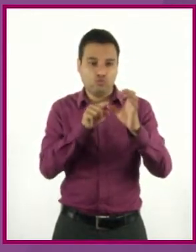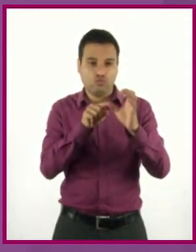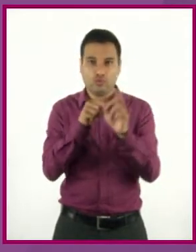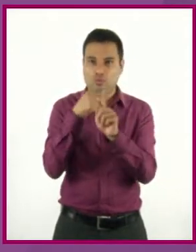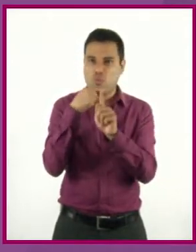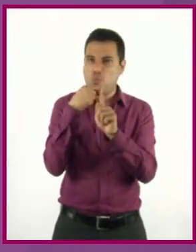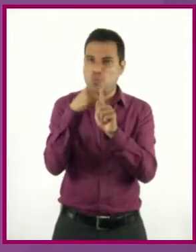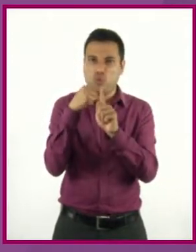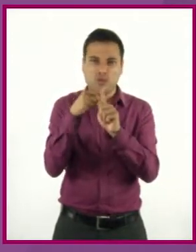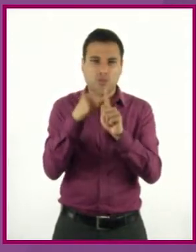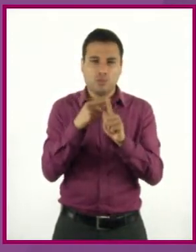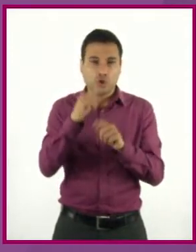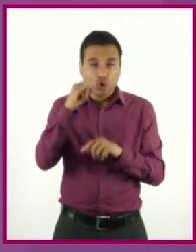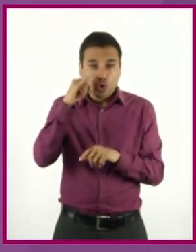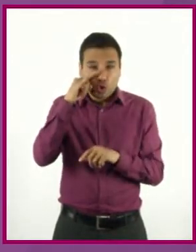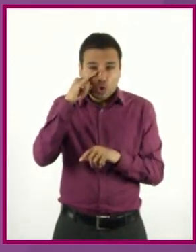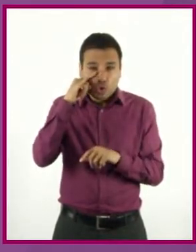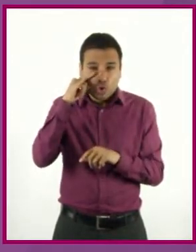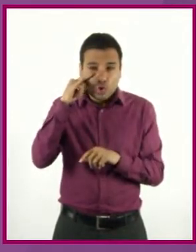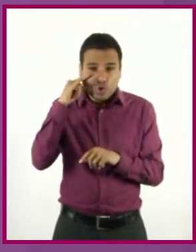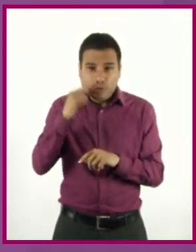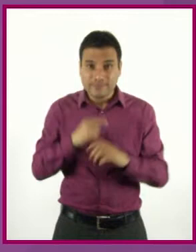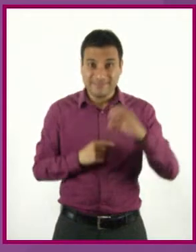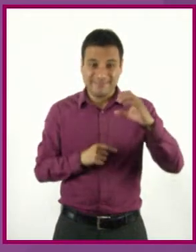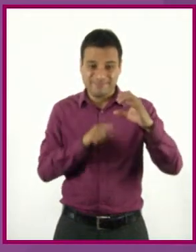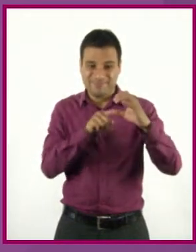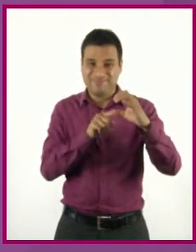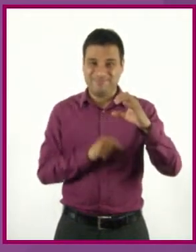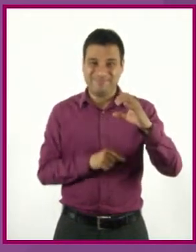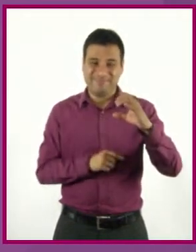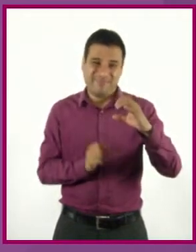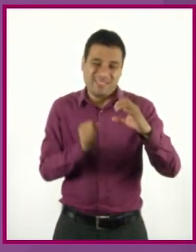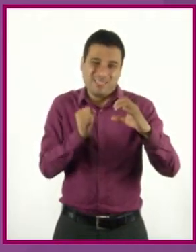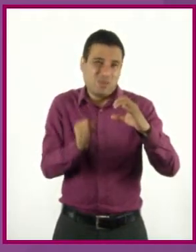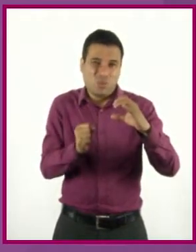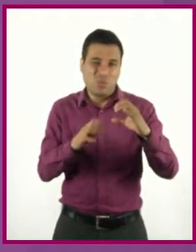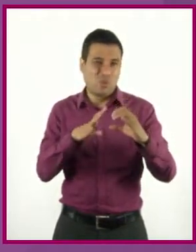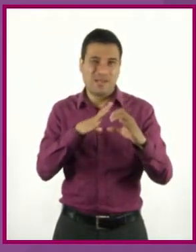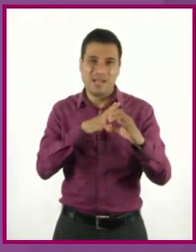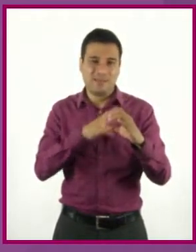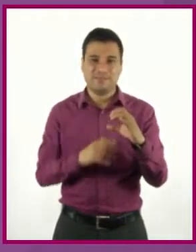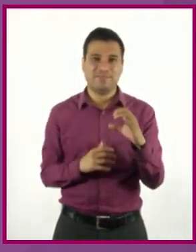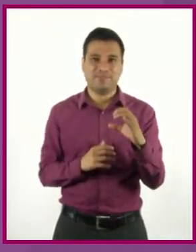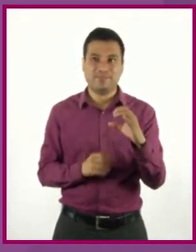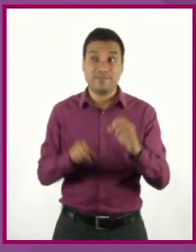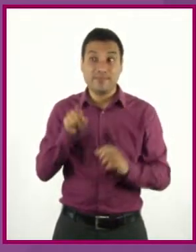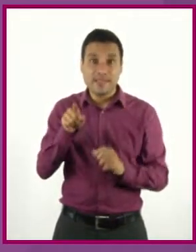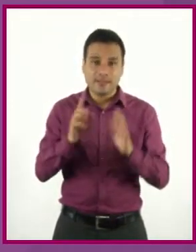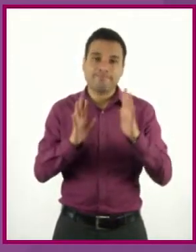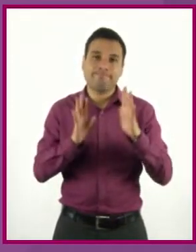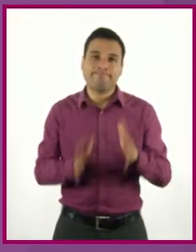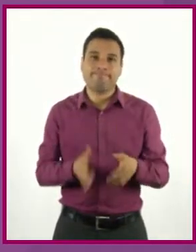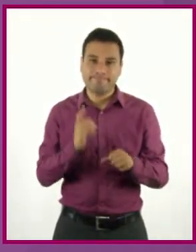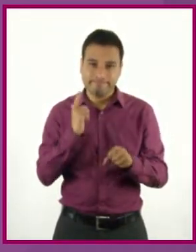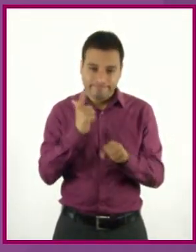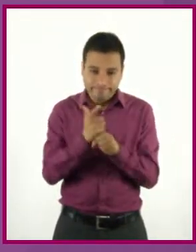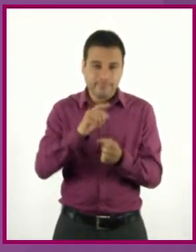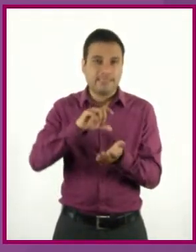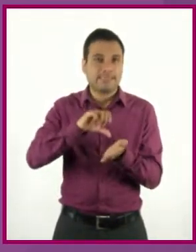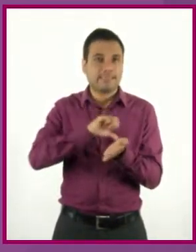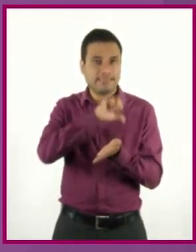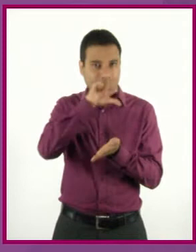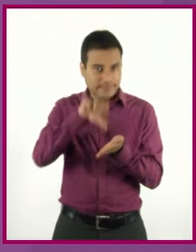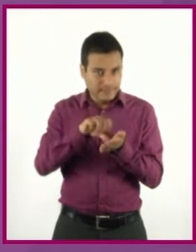positiva, pequeñísimos comparados con el tamaño total del átomo. Había descubierto el núcleo